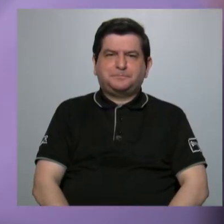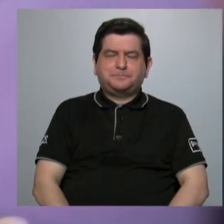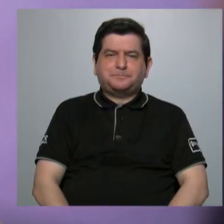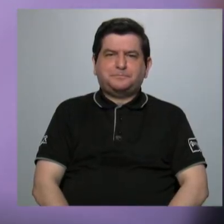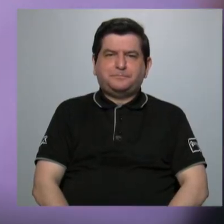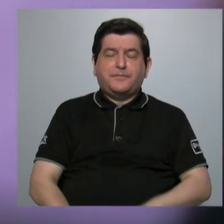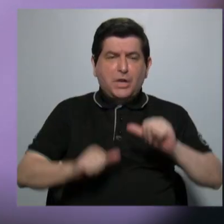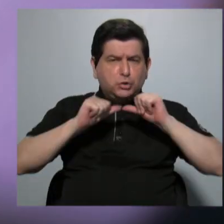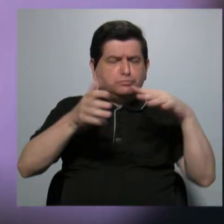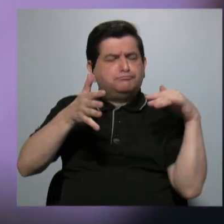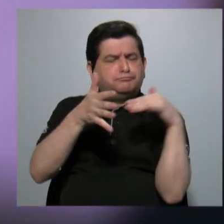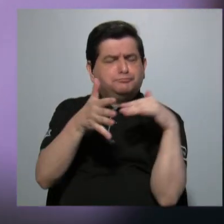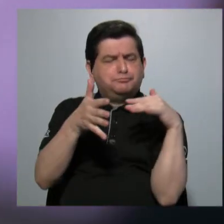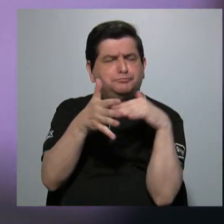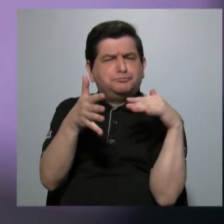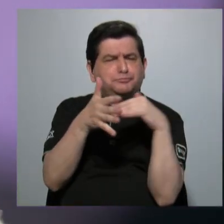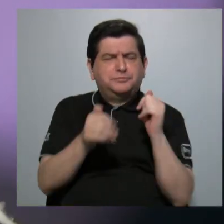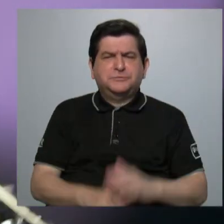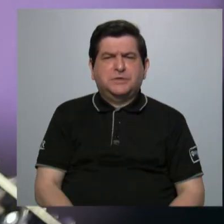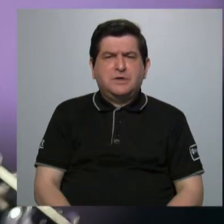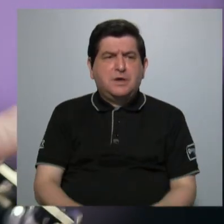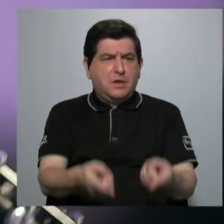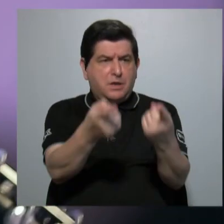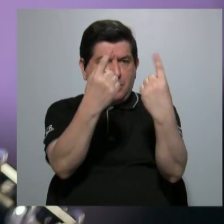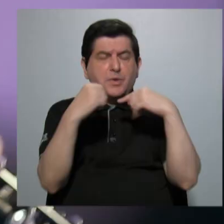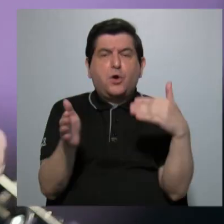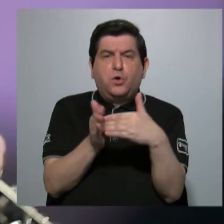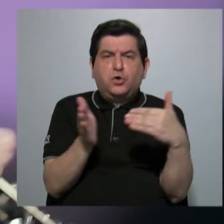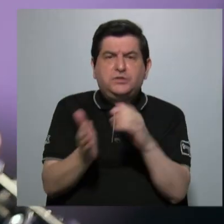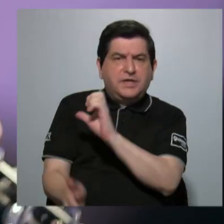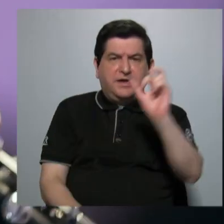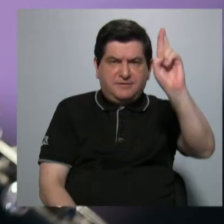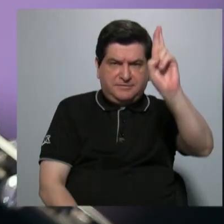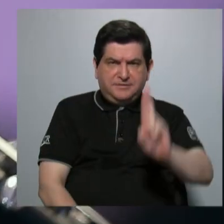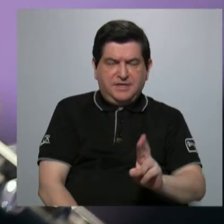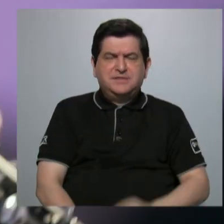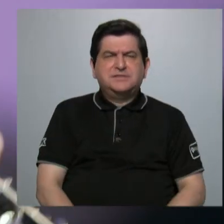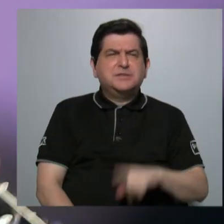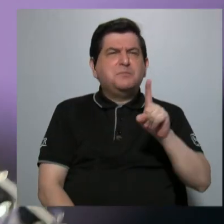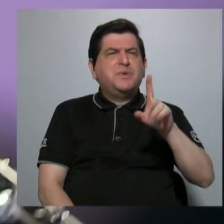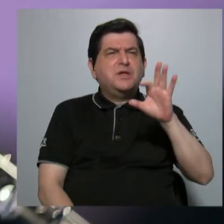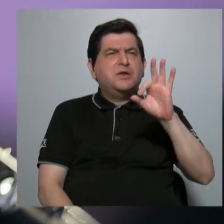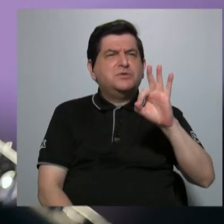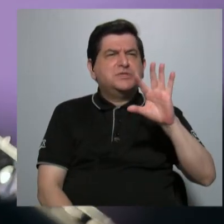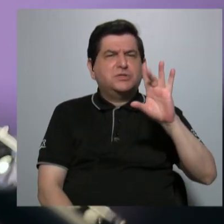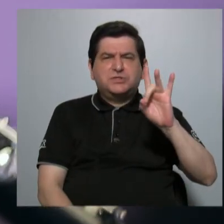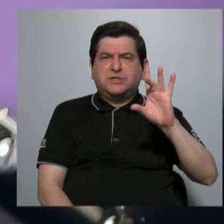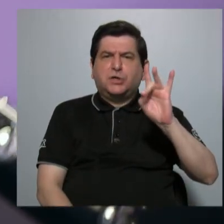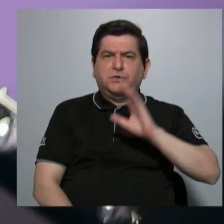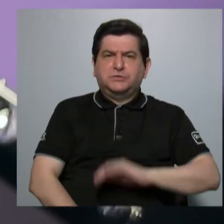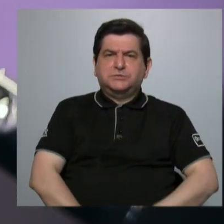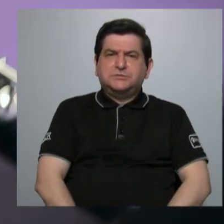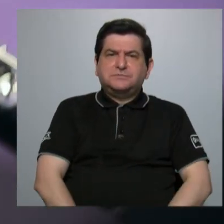Entonces sigo estudiando y regreso a Costa Rica en 1988.